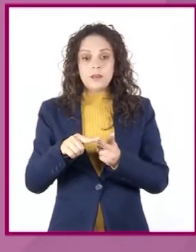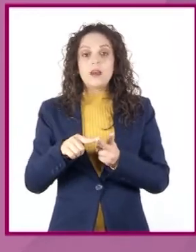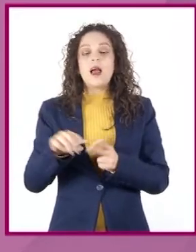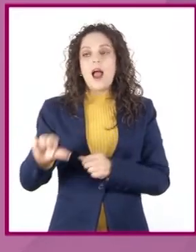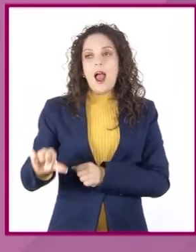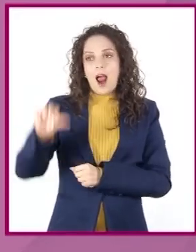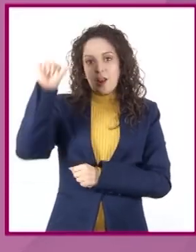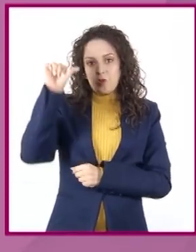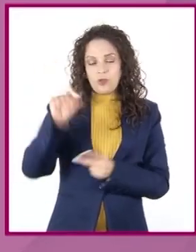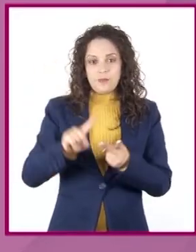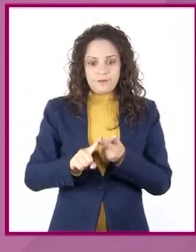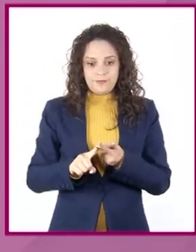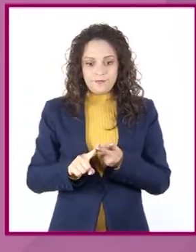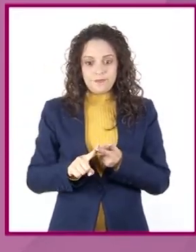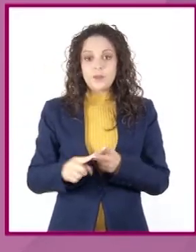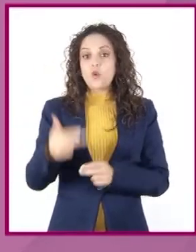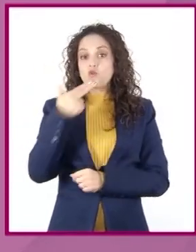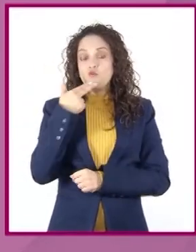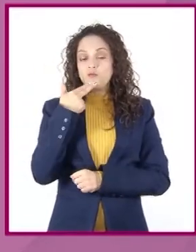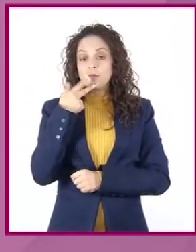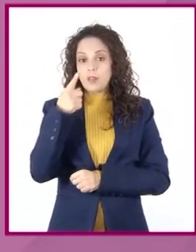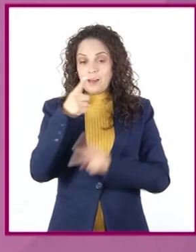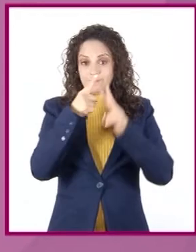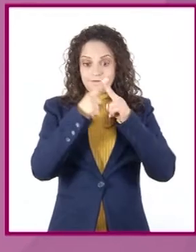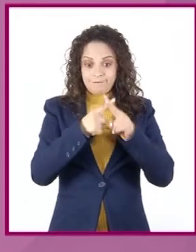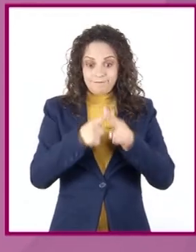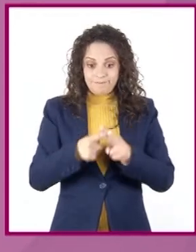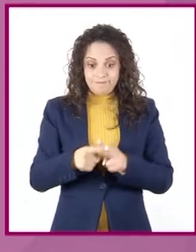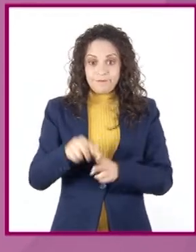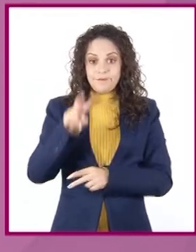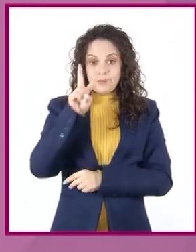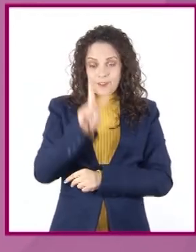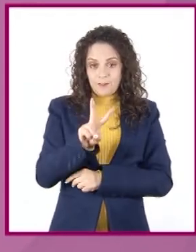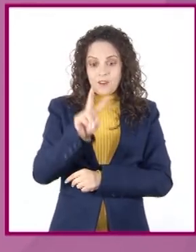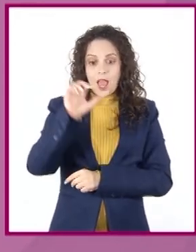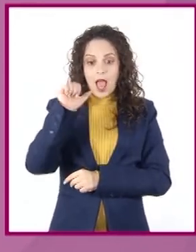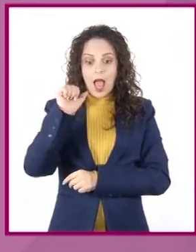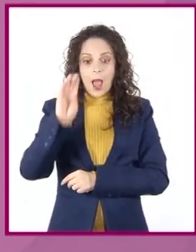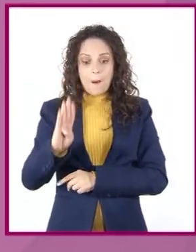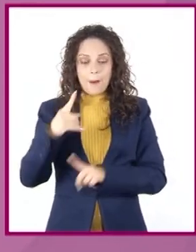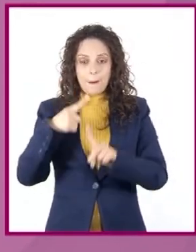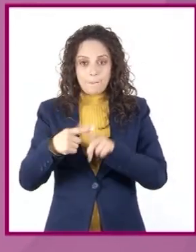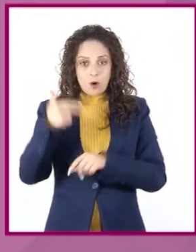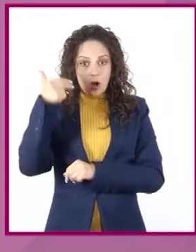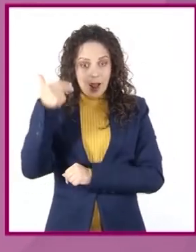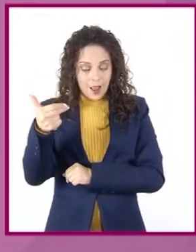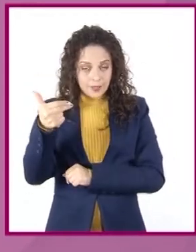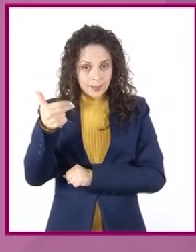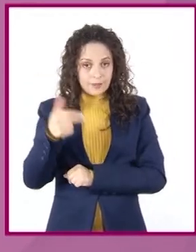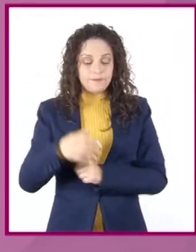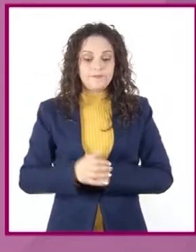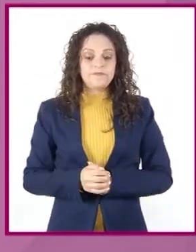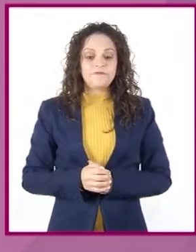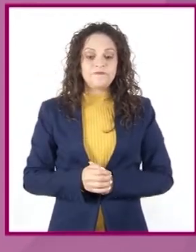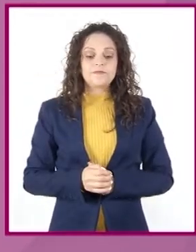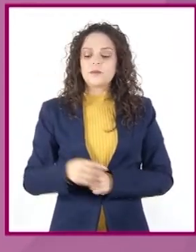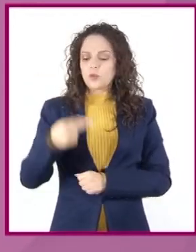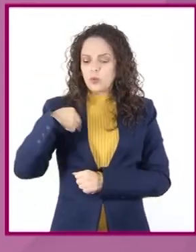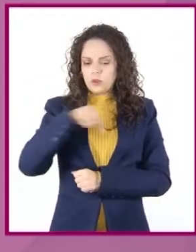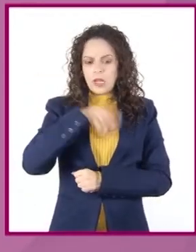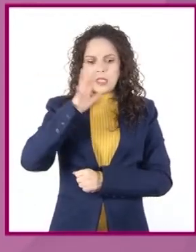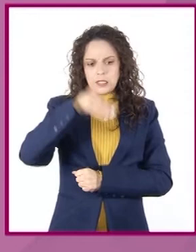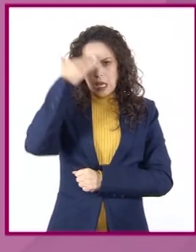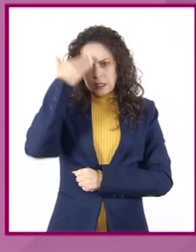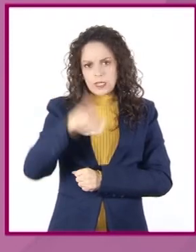altura. Utilizamos la fórmula volumen igual a área de la base por la altura. Si sabemos que la base es un